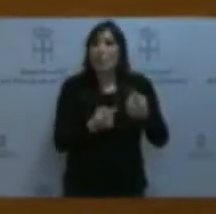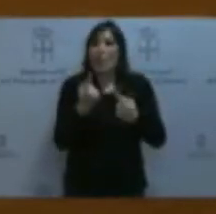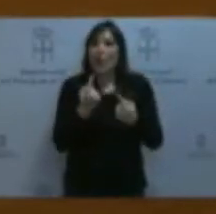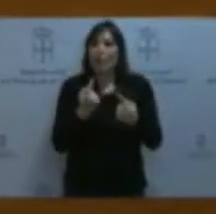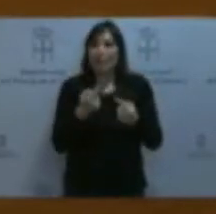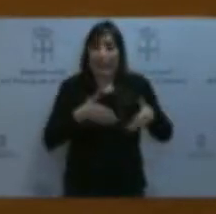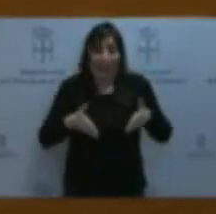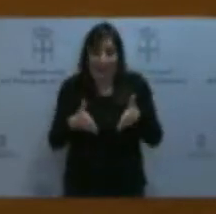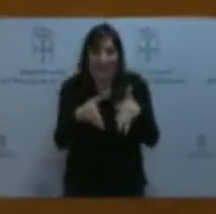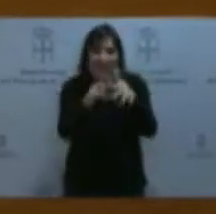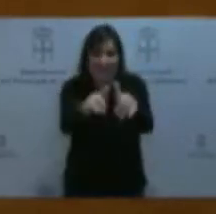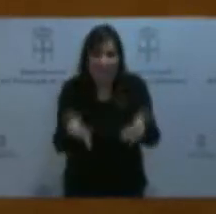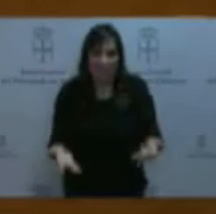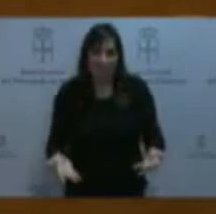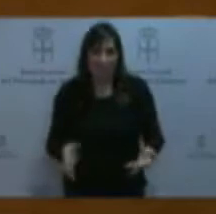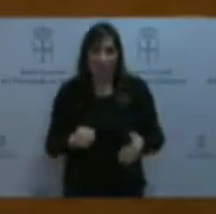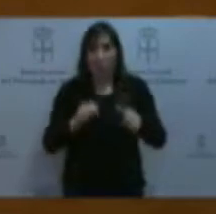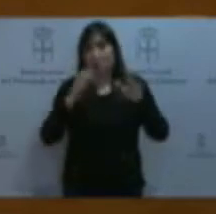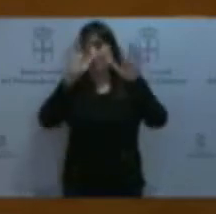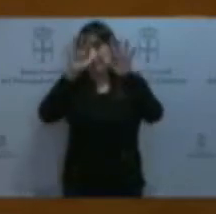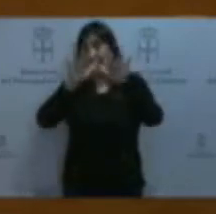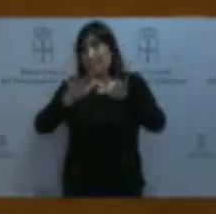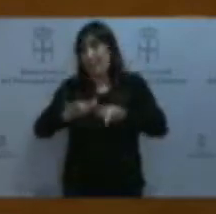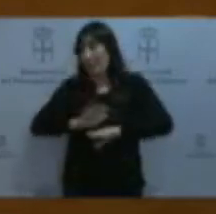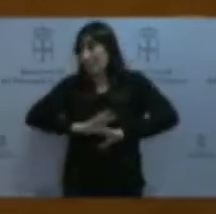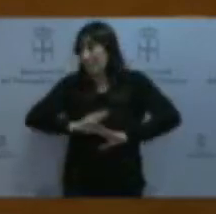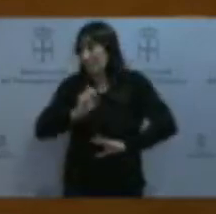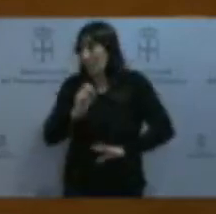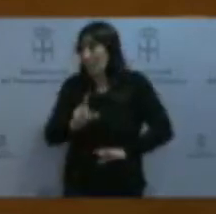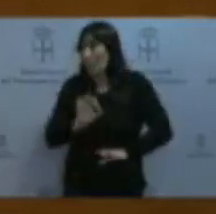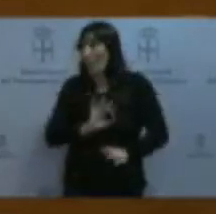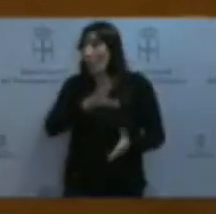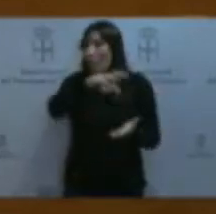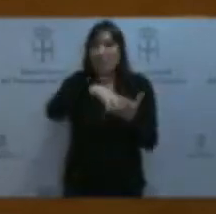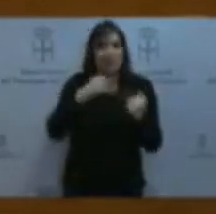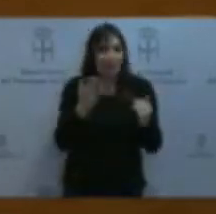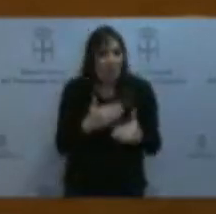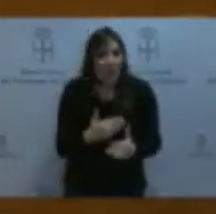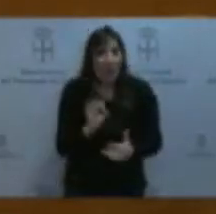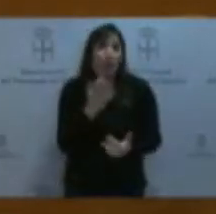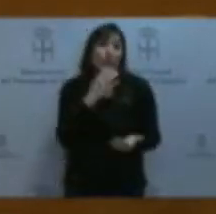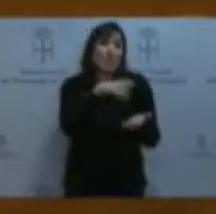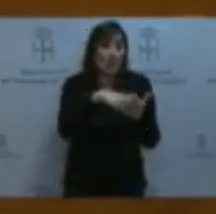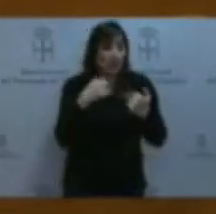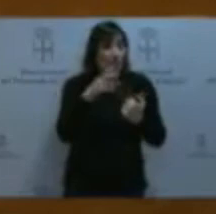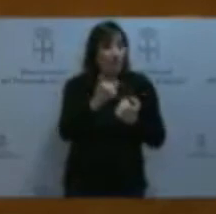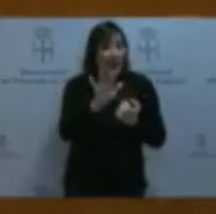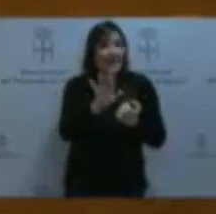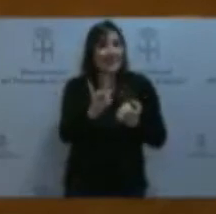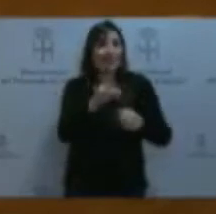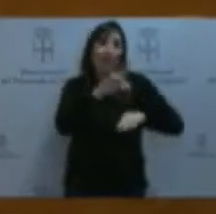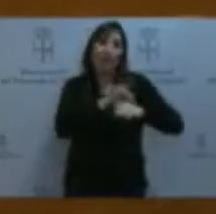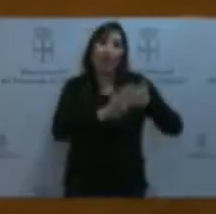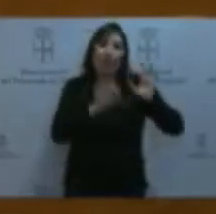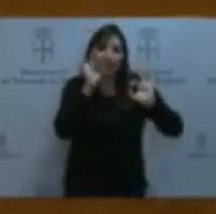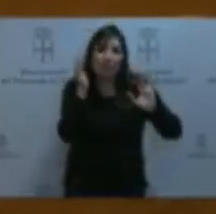nevando, o que no tenemos centros de salud, o incluso cuando tenemos centro de salud no tenemos pediatras. La decisión de una madre o